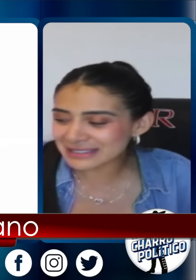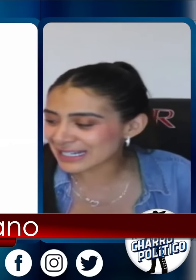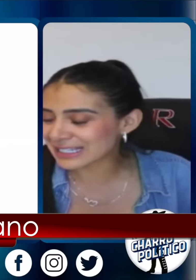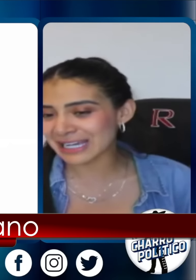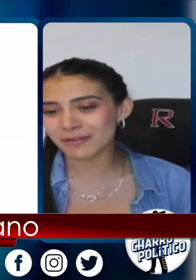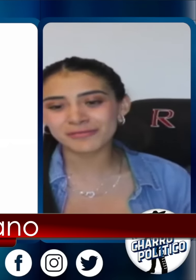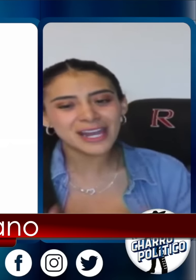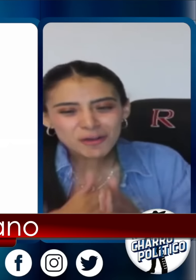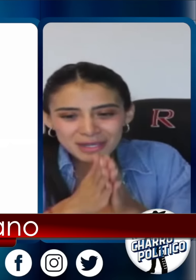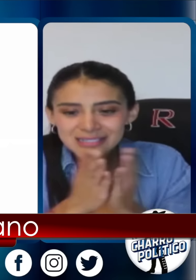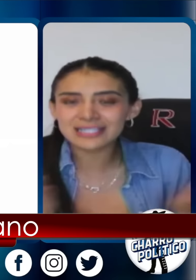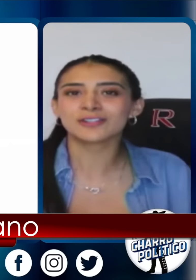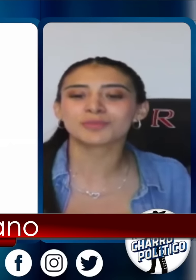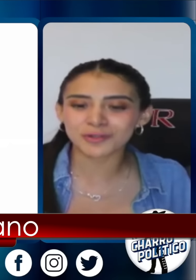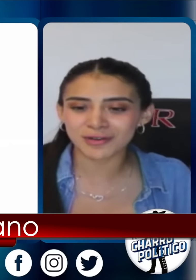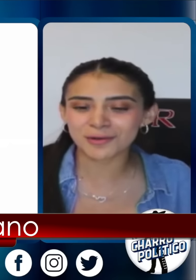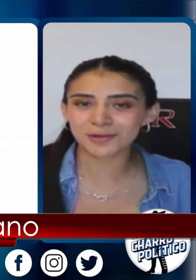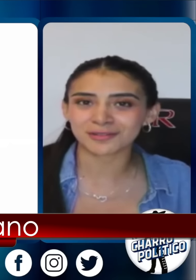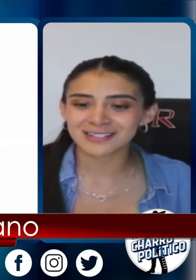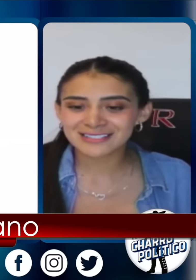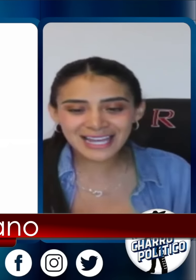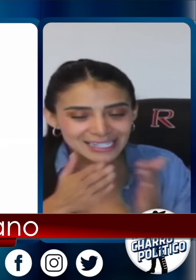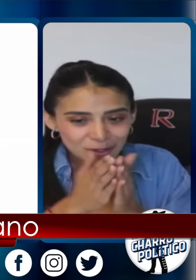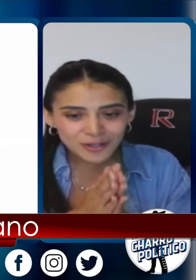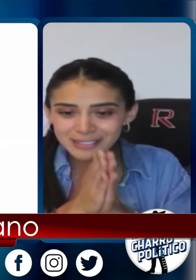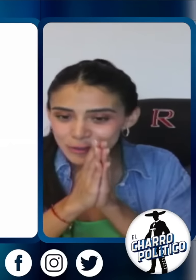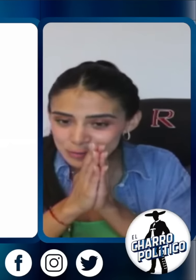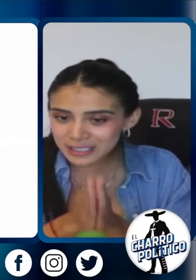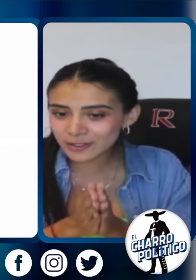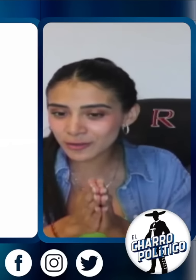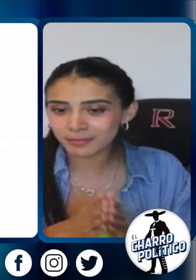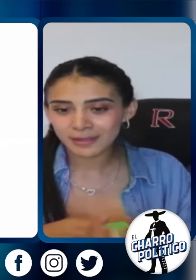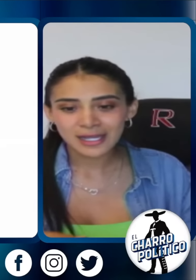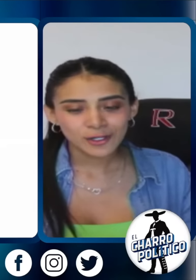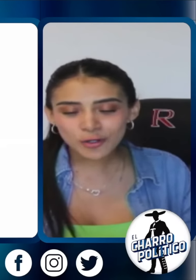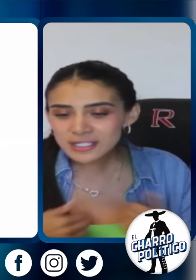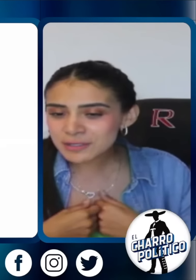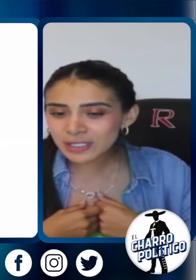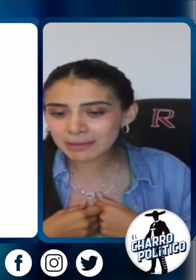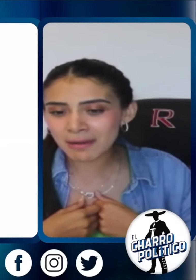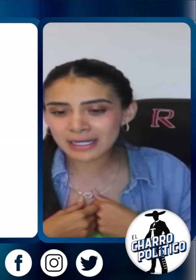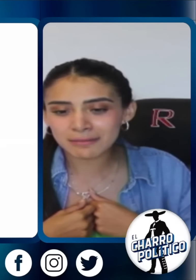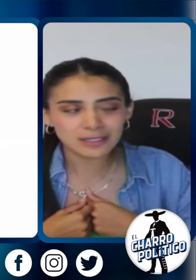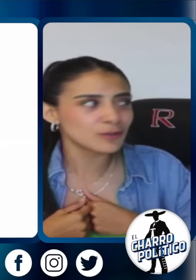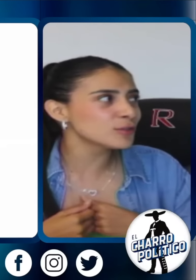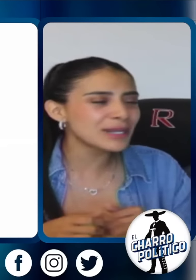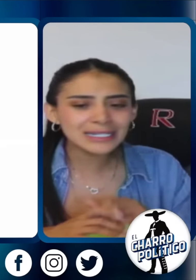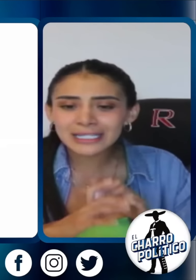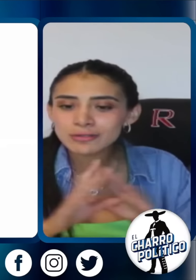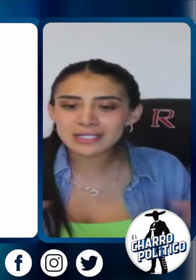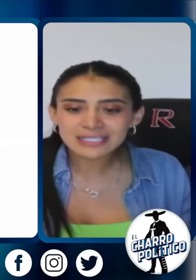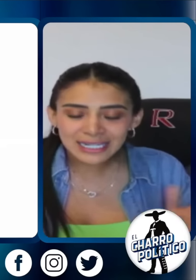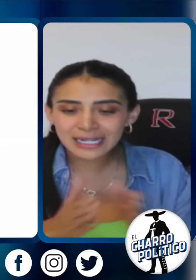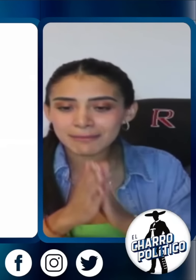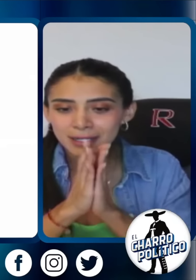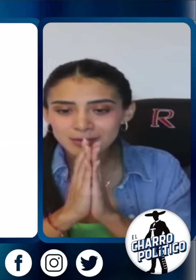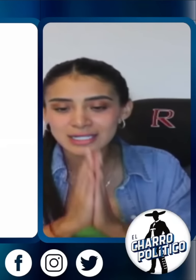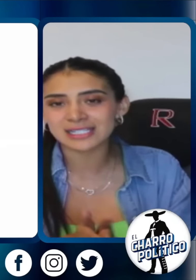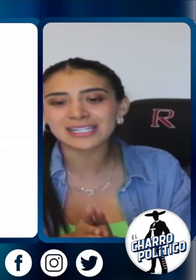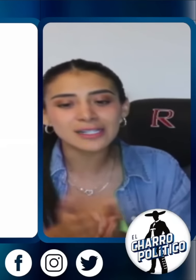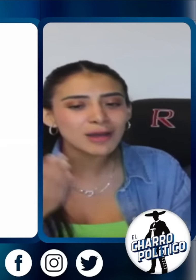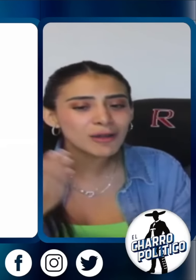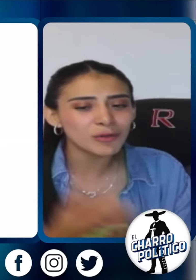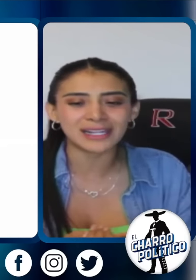otro matraquero. Ya no vean Ciro, por favor. O sea, no, se los pido. No les pido que me vean a mí. No, no vean a quien ustedes quieran,